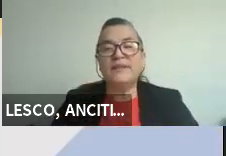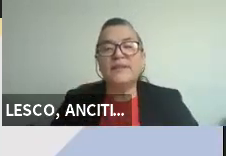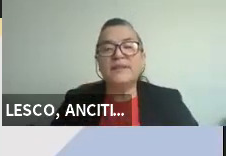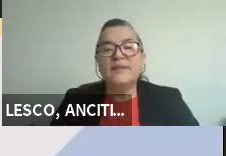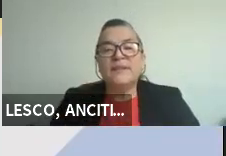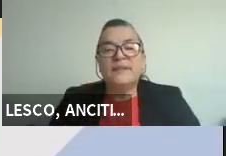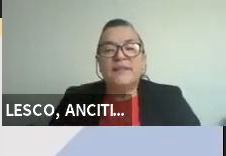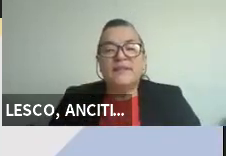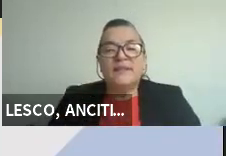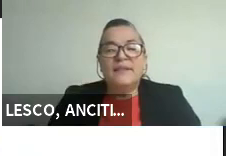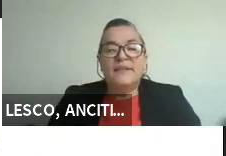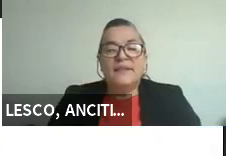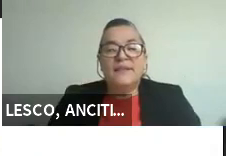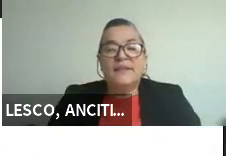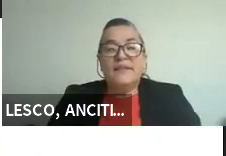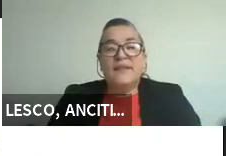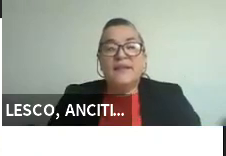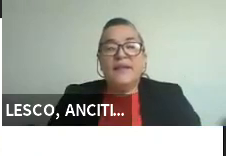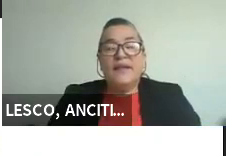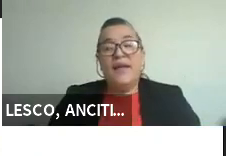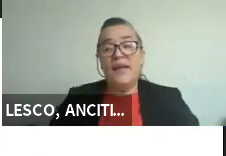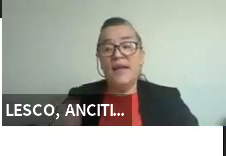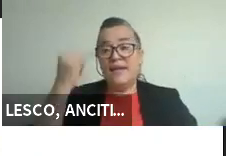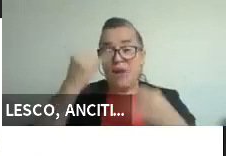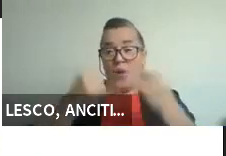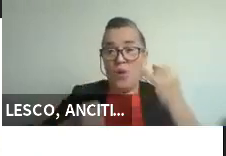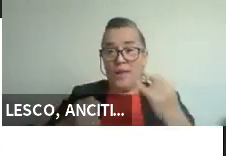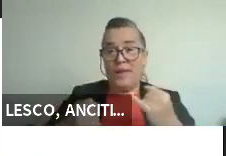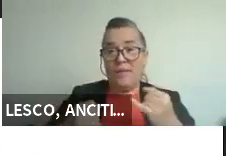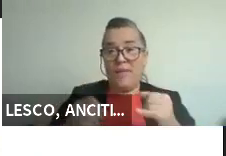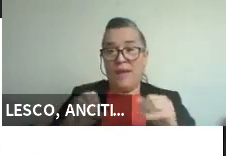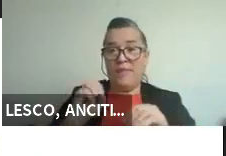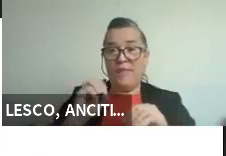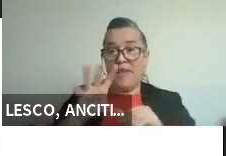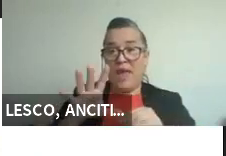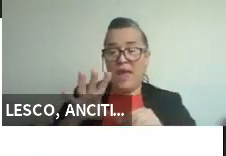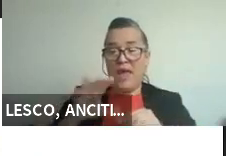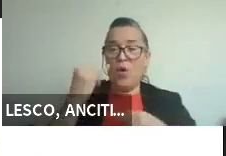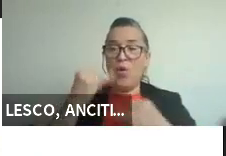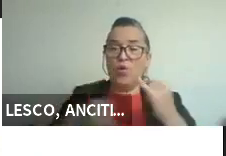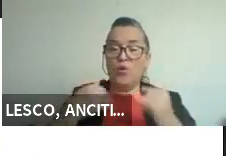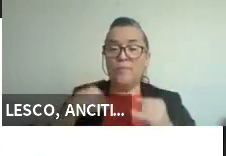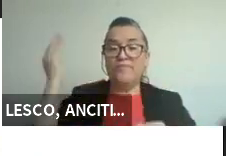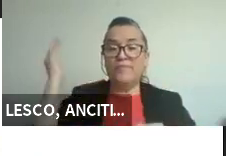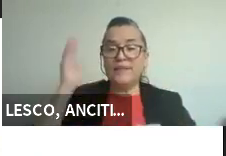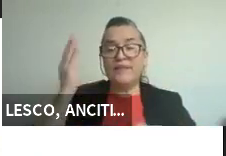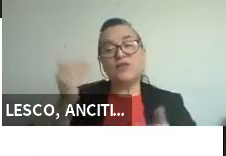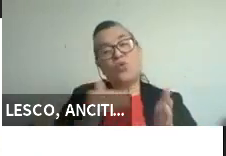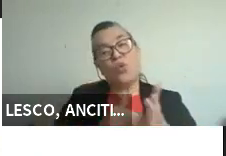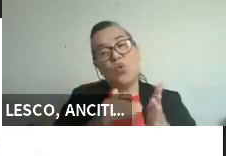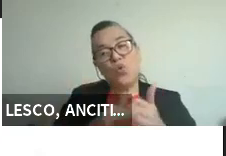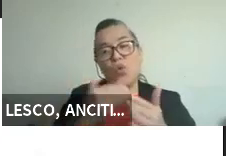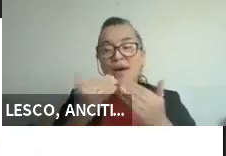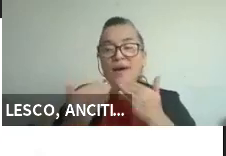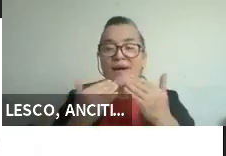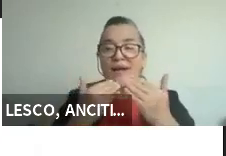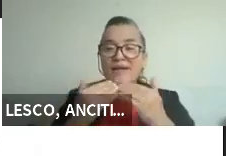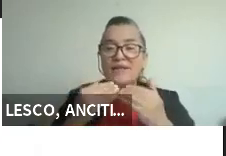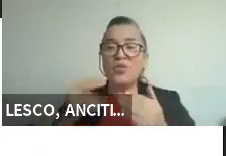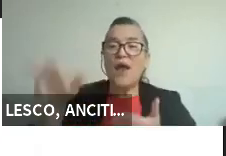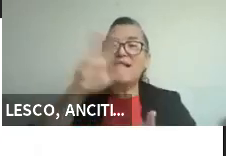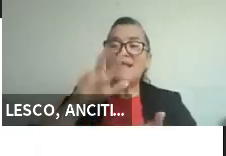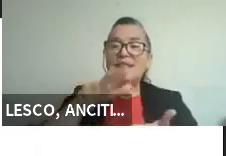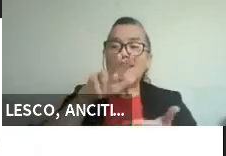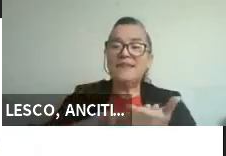con esta última diapositiva concluyó en mi presentación nuevamente agradezco muchísimo alcina es